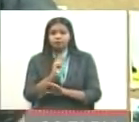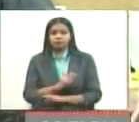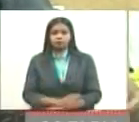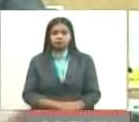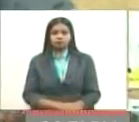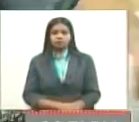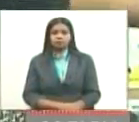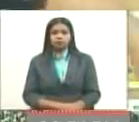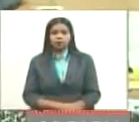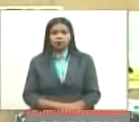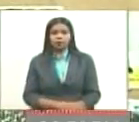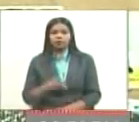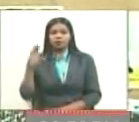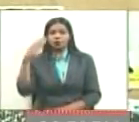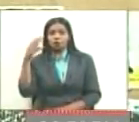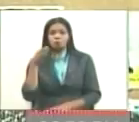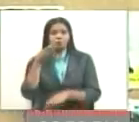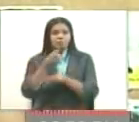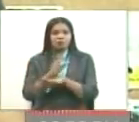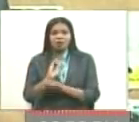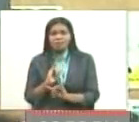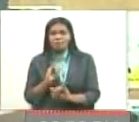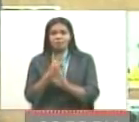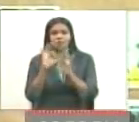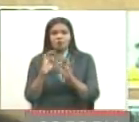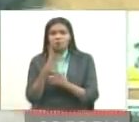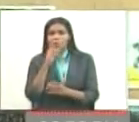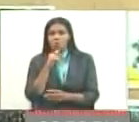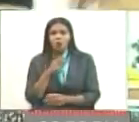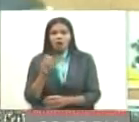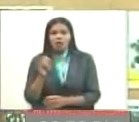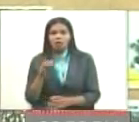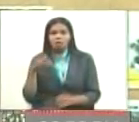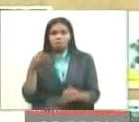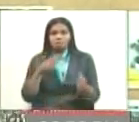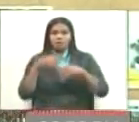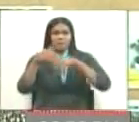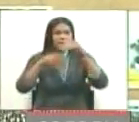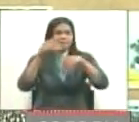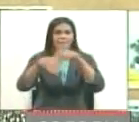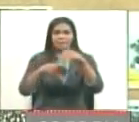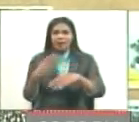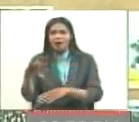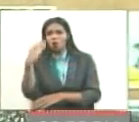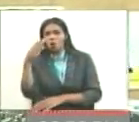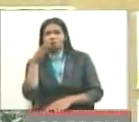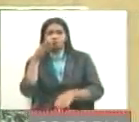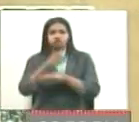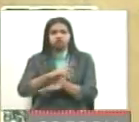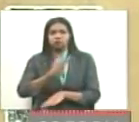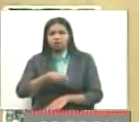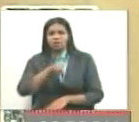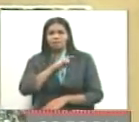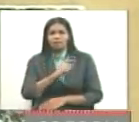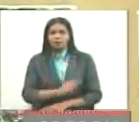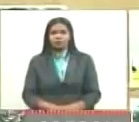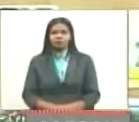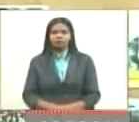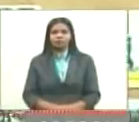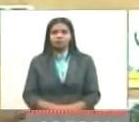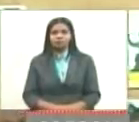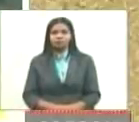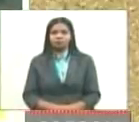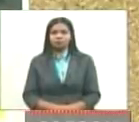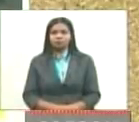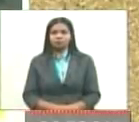Se fue para Colombia, pasó por las trochas, no hubo trocha que lo detuviera, pam, para España de un solo golpe. Aquí está